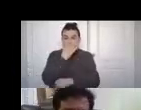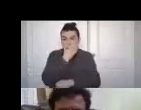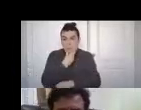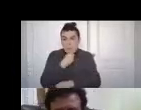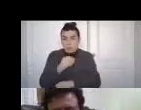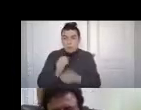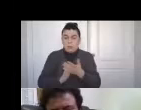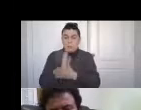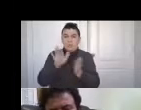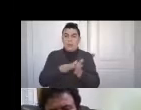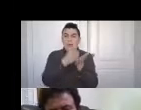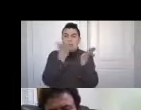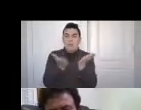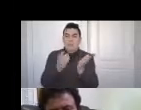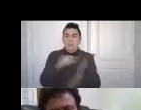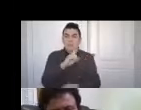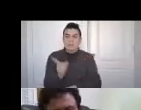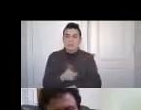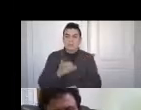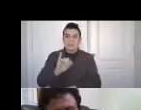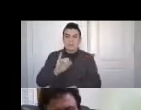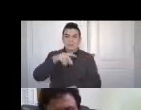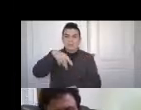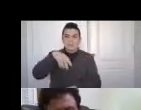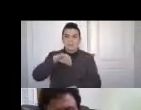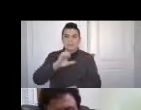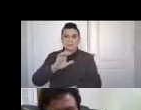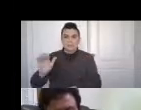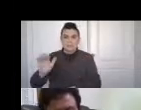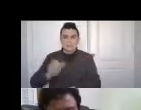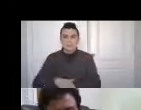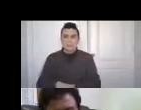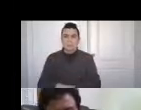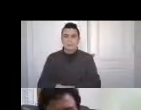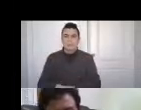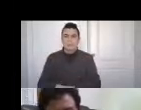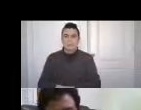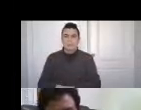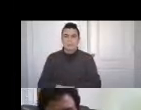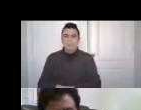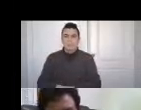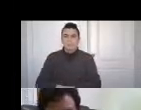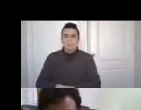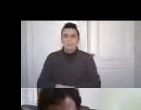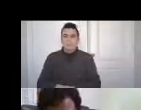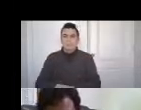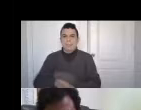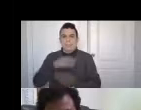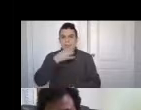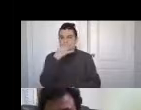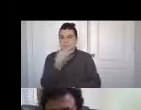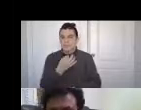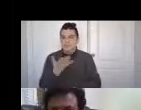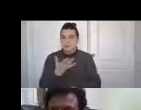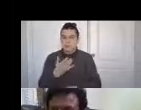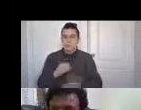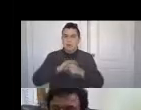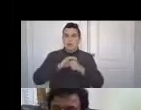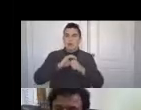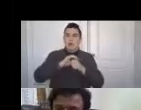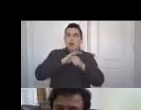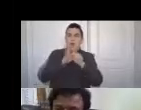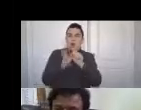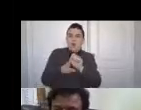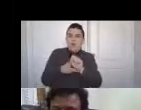la revista Science, sitúa, ¿cierto?, un recorrido de los coronavirus que se han encontrado